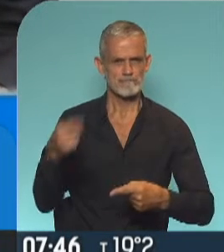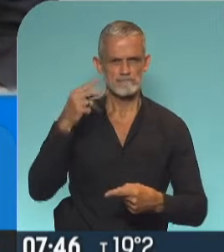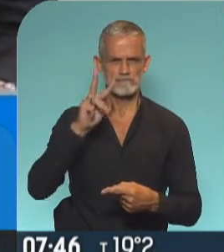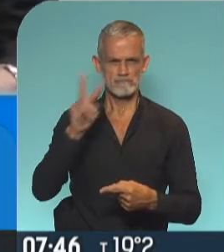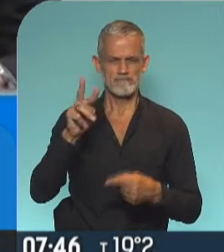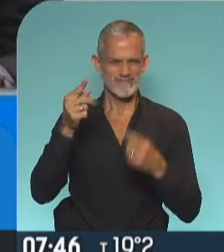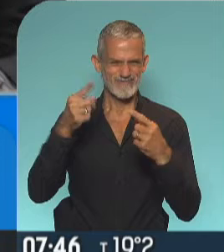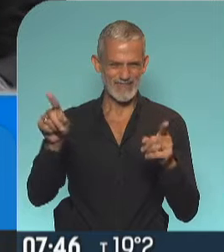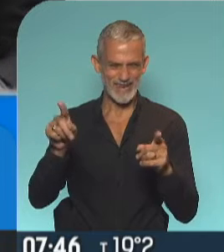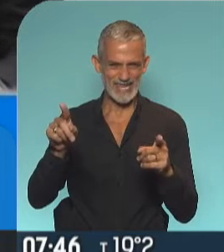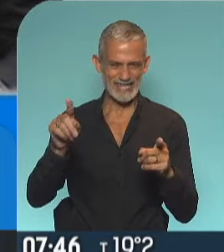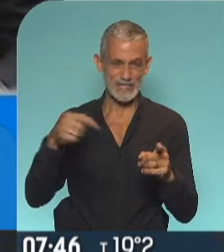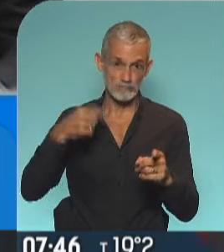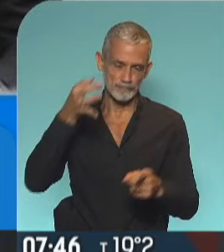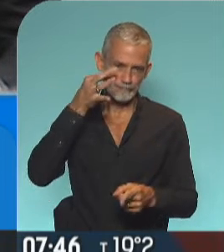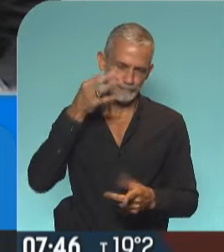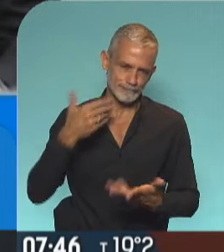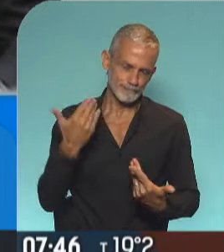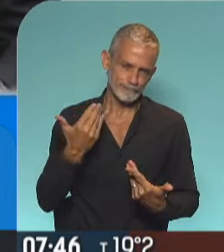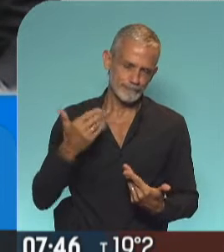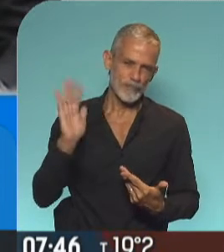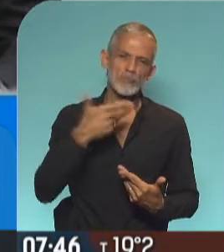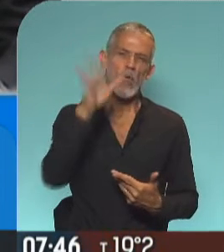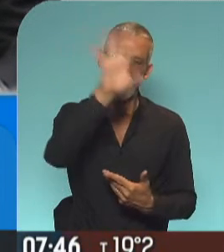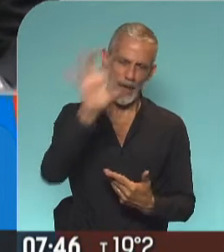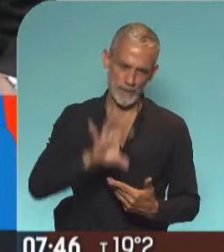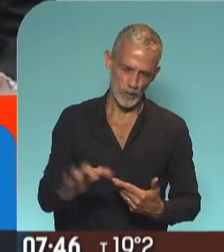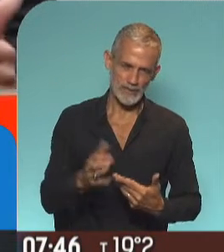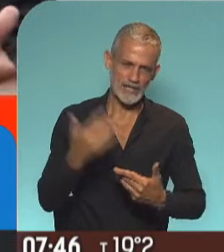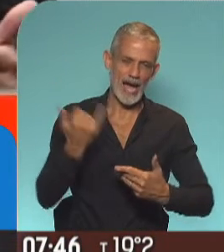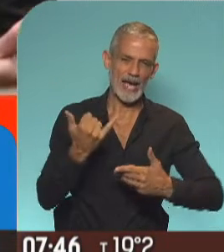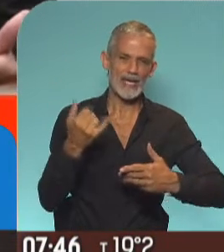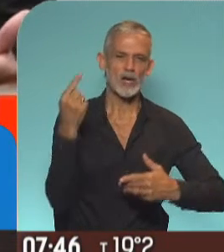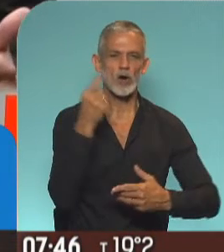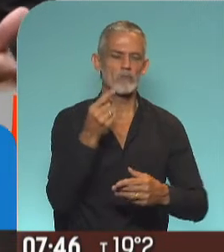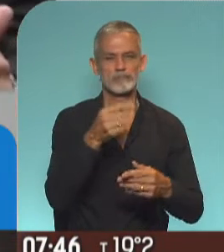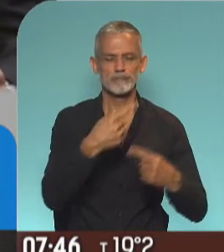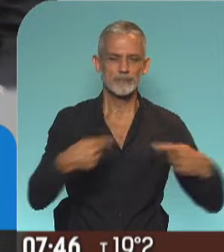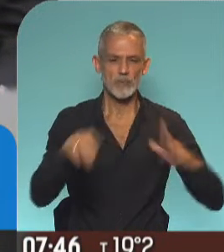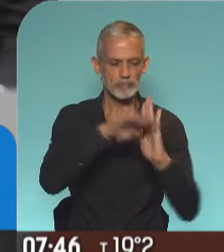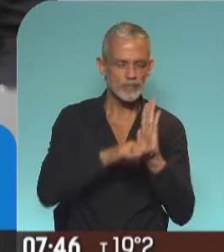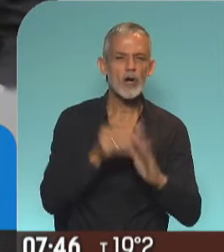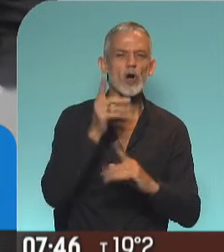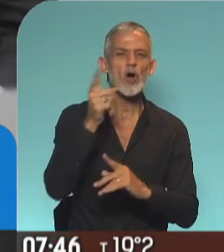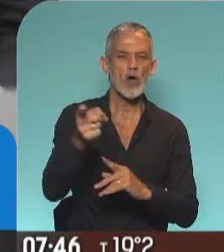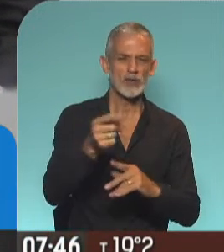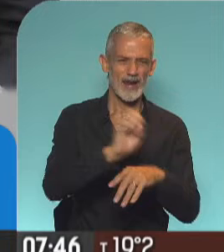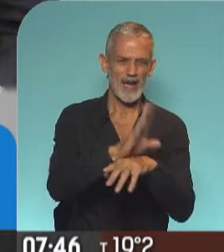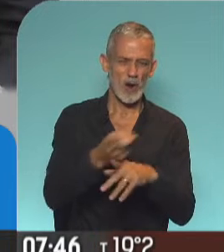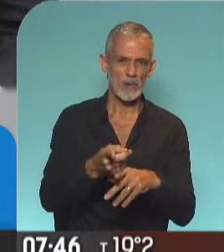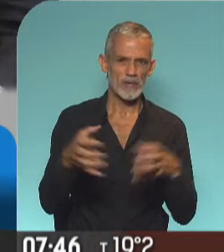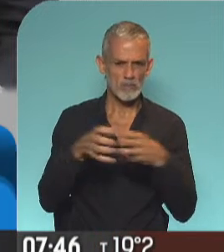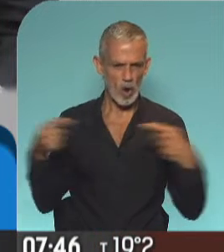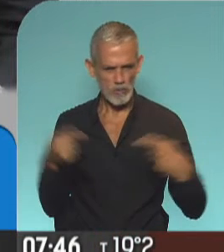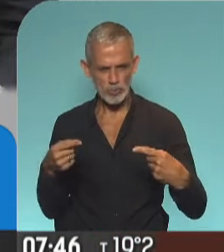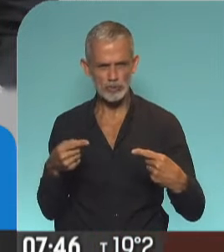esto, digo, lo vivimos en todas las provincias que tomaron medidas en contra del COVID y hubo una reacción de los sectores